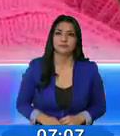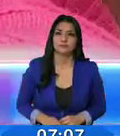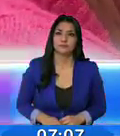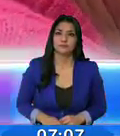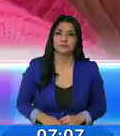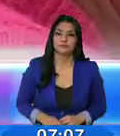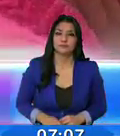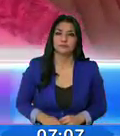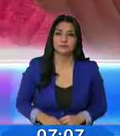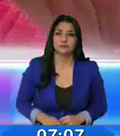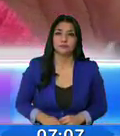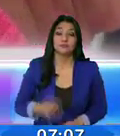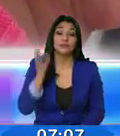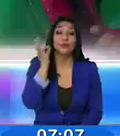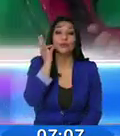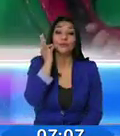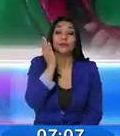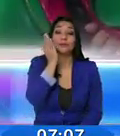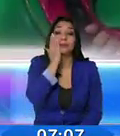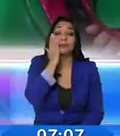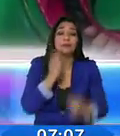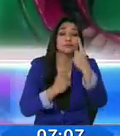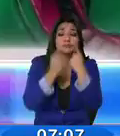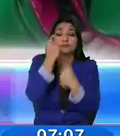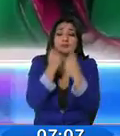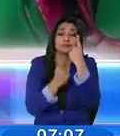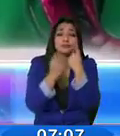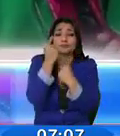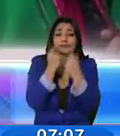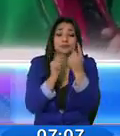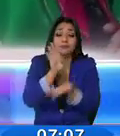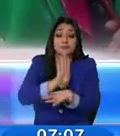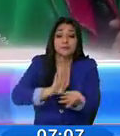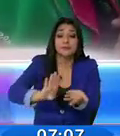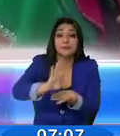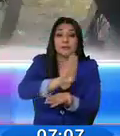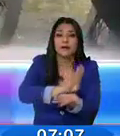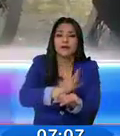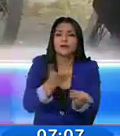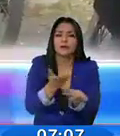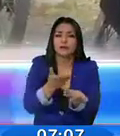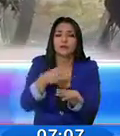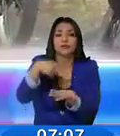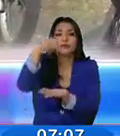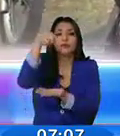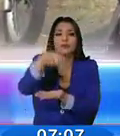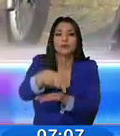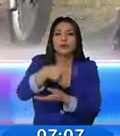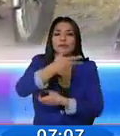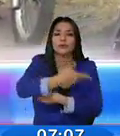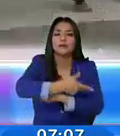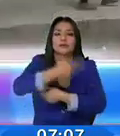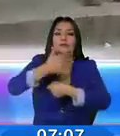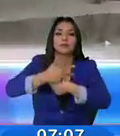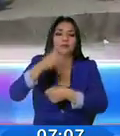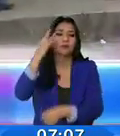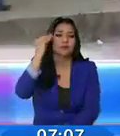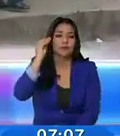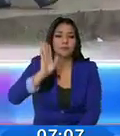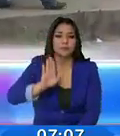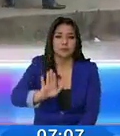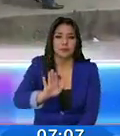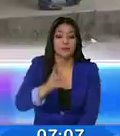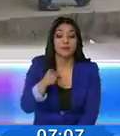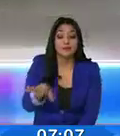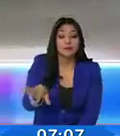El intenso llanto de una madre estremecía a los moradores del barrio Inesel, sector Media Luna, al norte de la ciudad de Riobamba, donde fue el